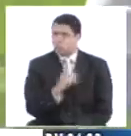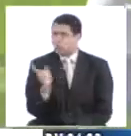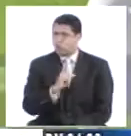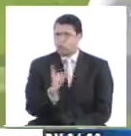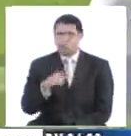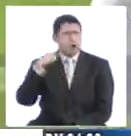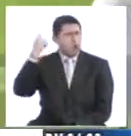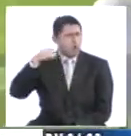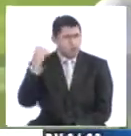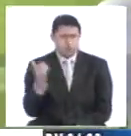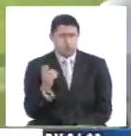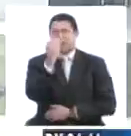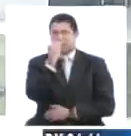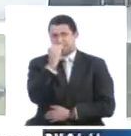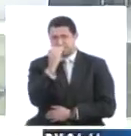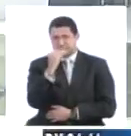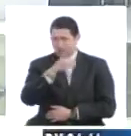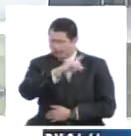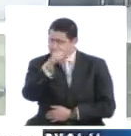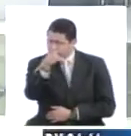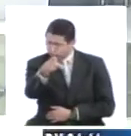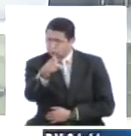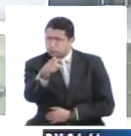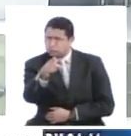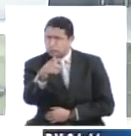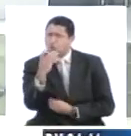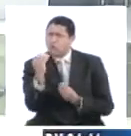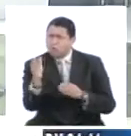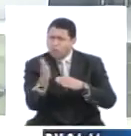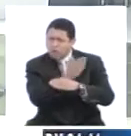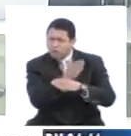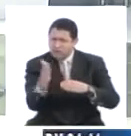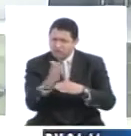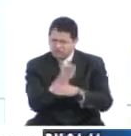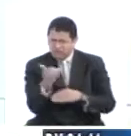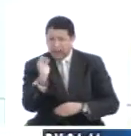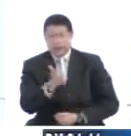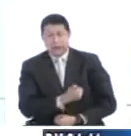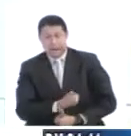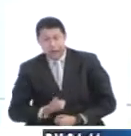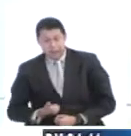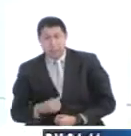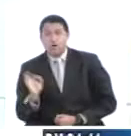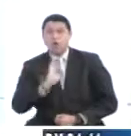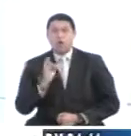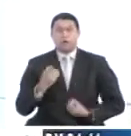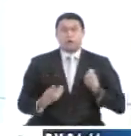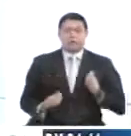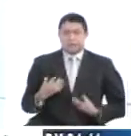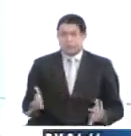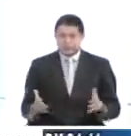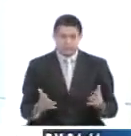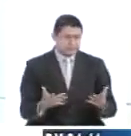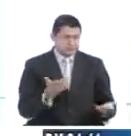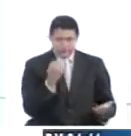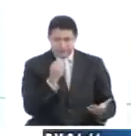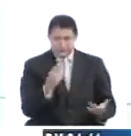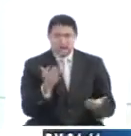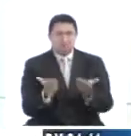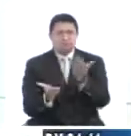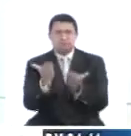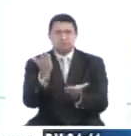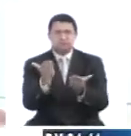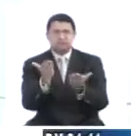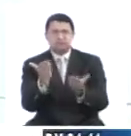está atrocidad es una cosa que no se debe hacer quisiera saber cómo diferenciar cuando tenemos hambre y cuando esa ansiedad que factores que